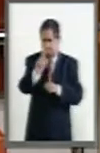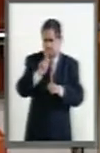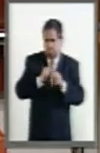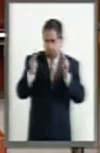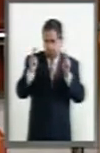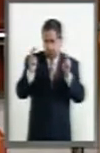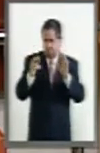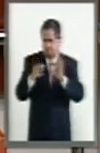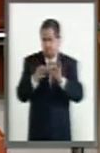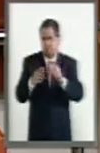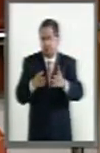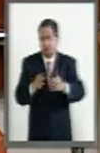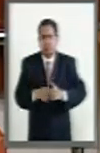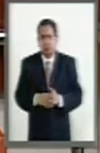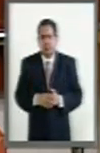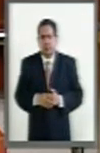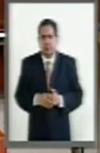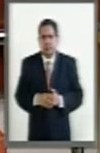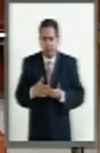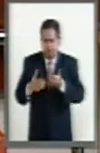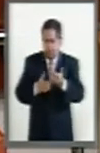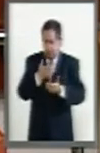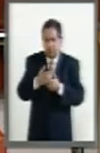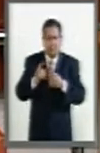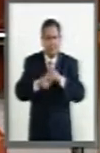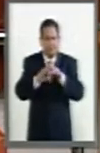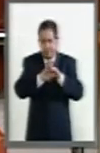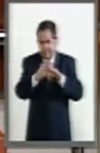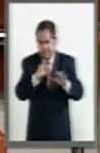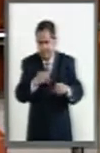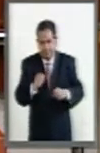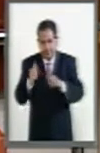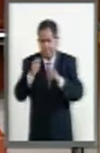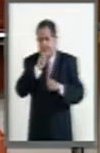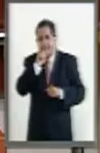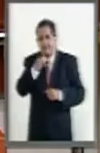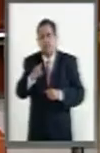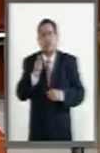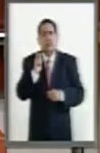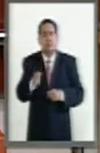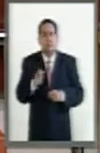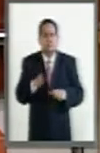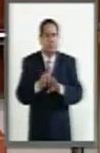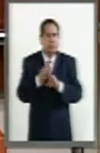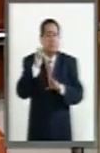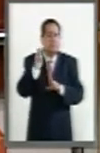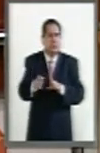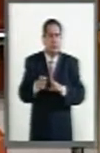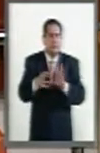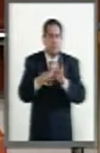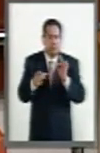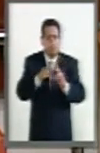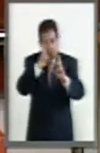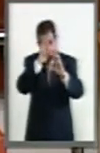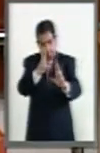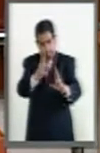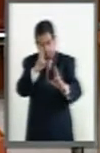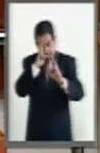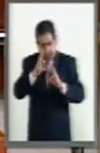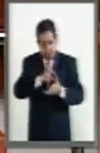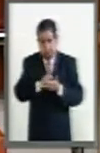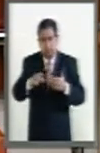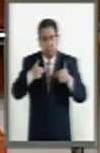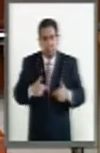solo comercial, de migración, deportación, sino sobre todo lo que preocupa el respeto a los